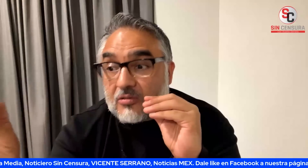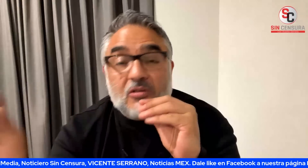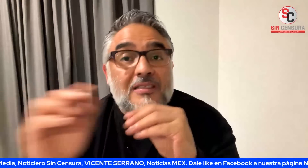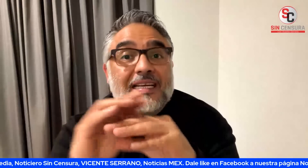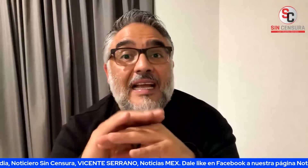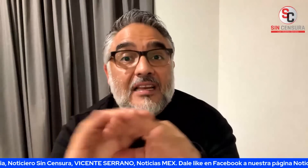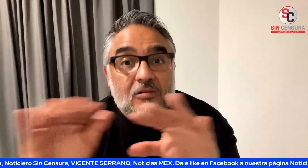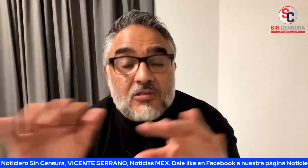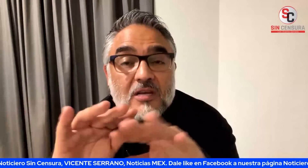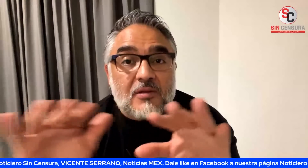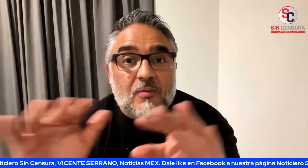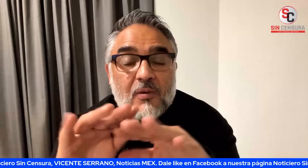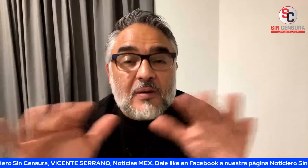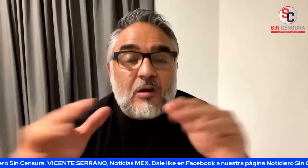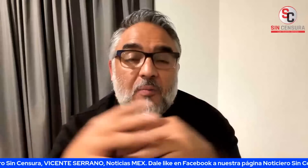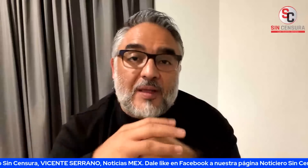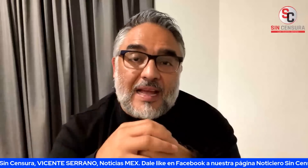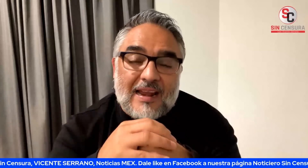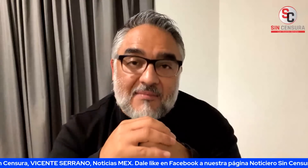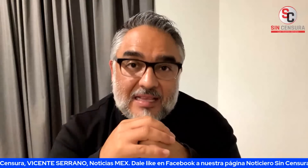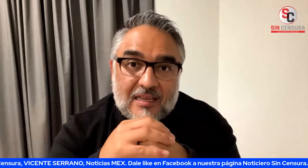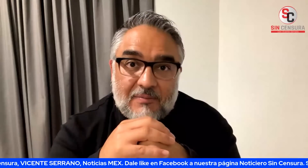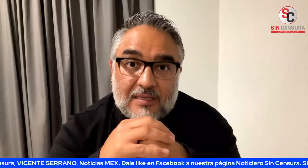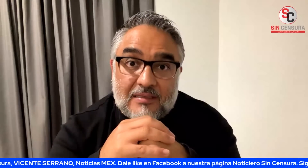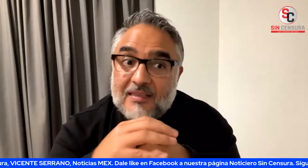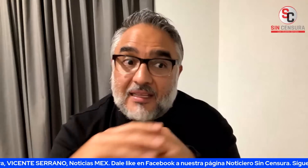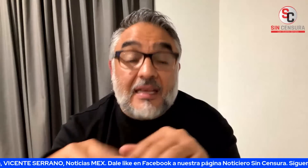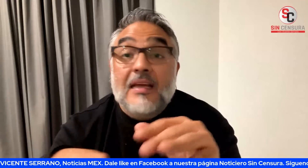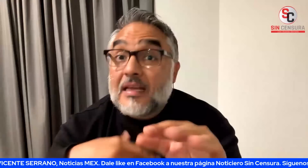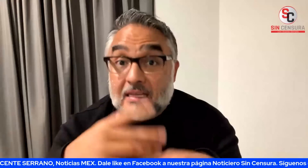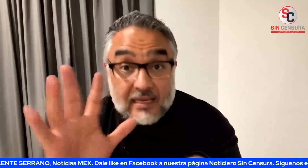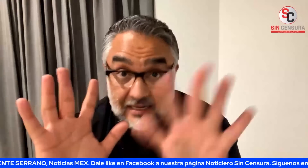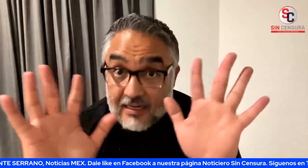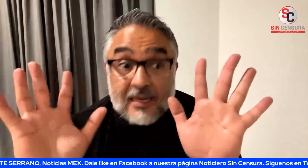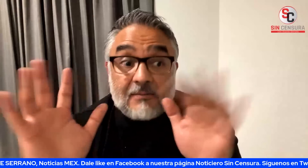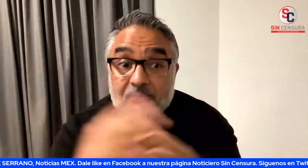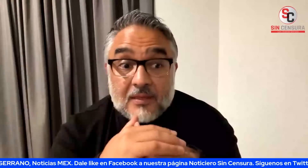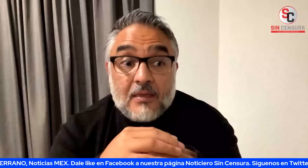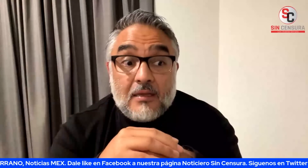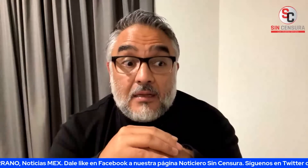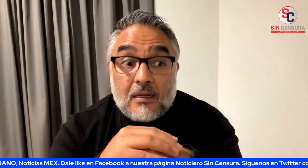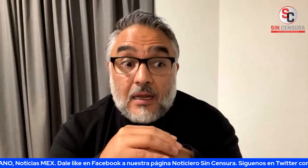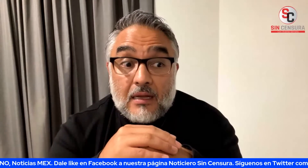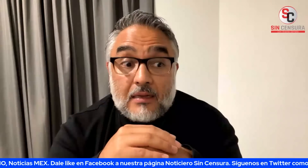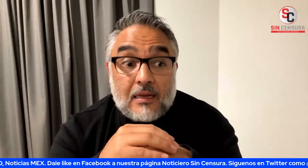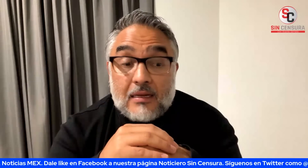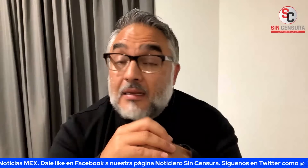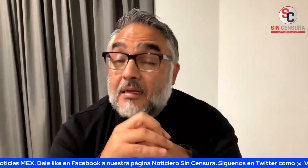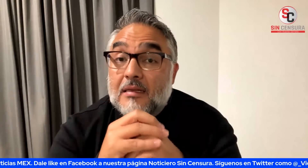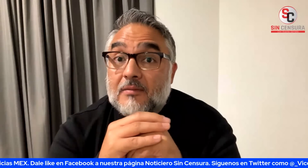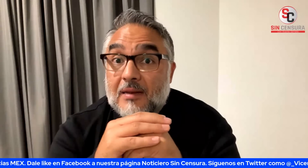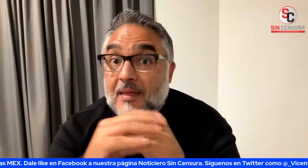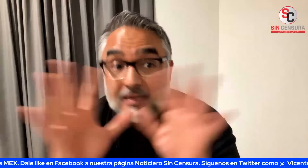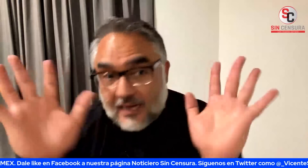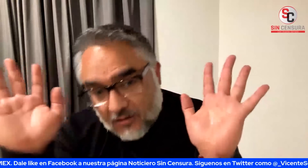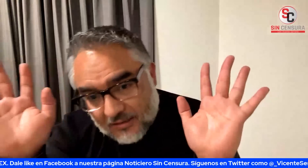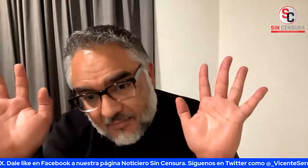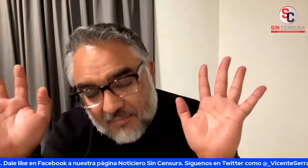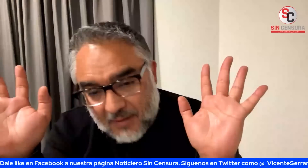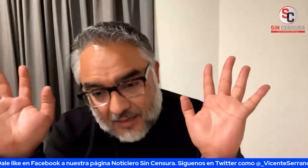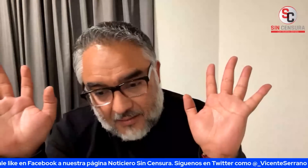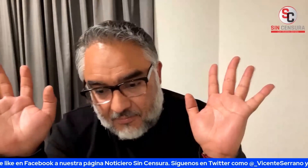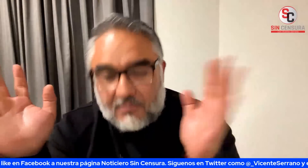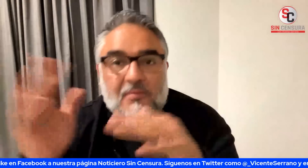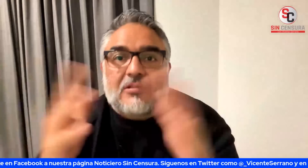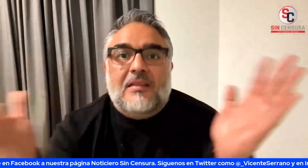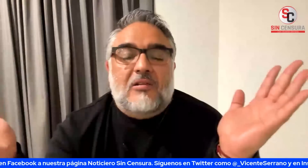La Constitución dice que ningún servidor público puede ganar más que el presidente, y en el INE les vale madre, y en la Corte